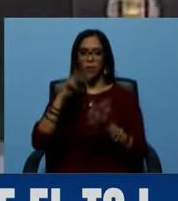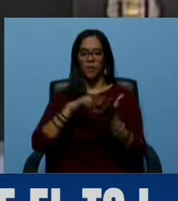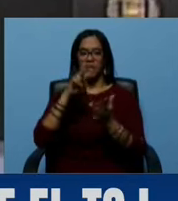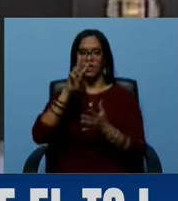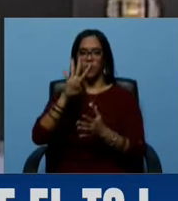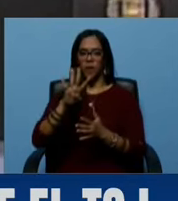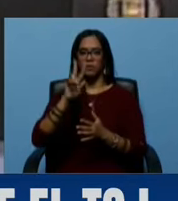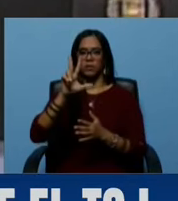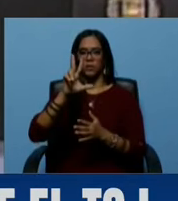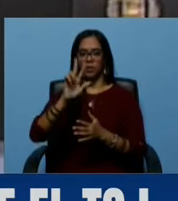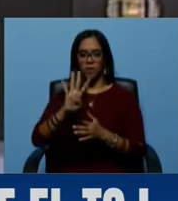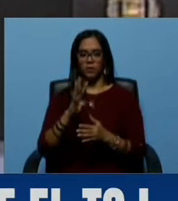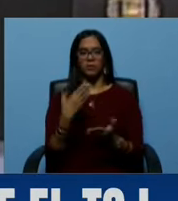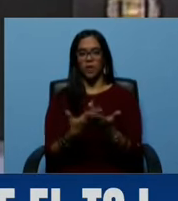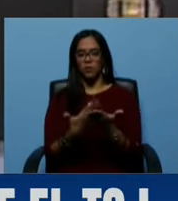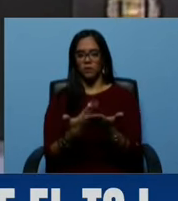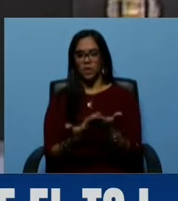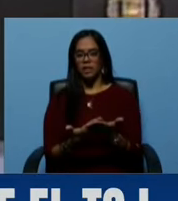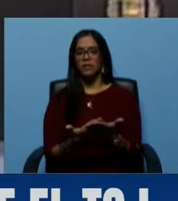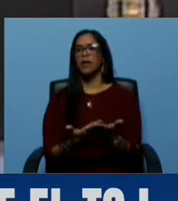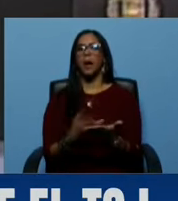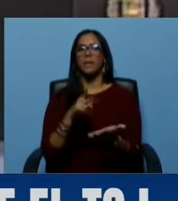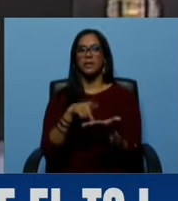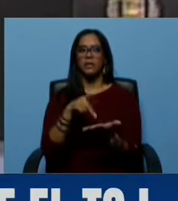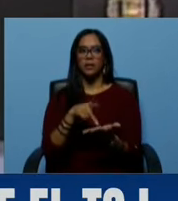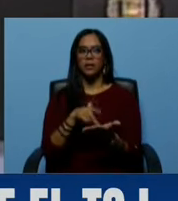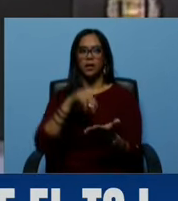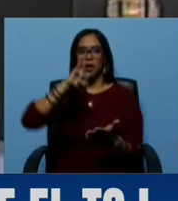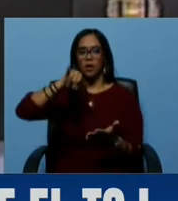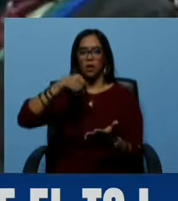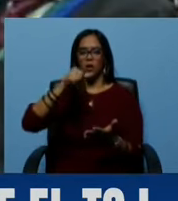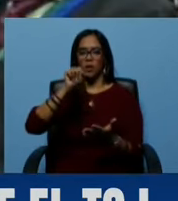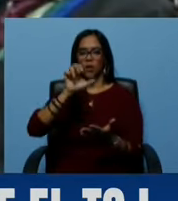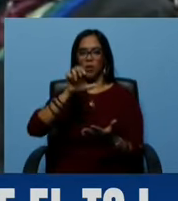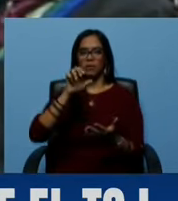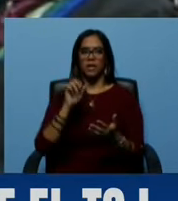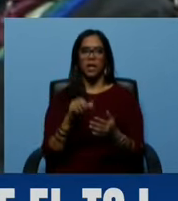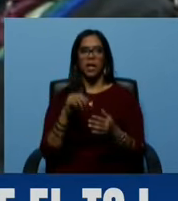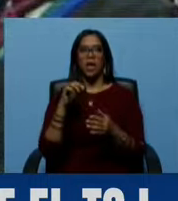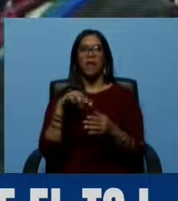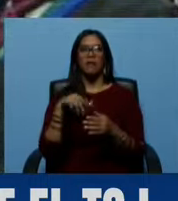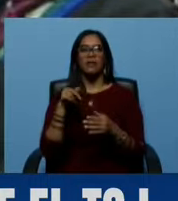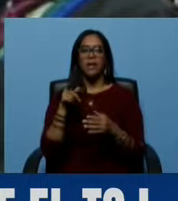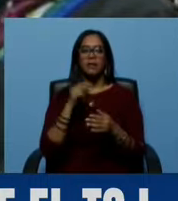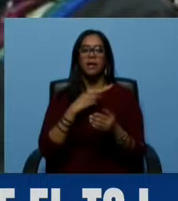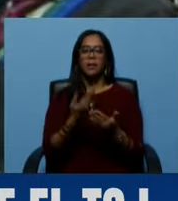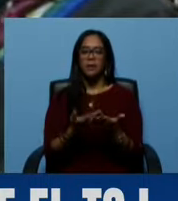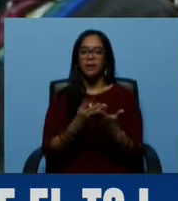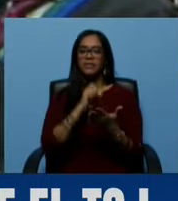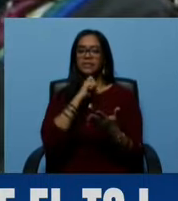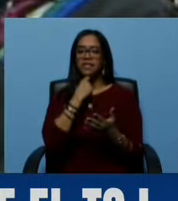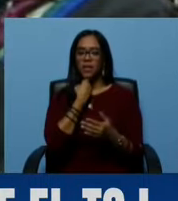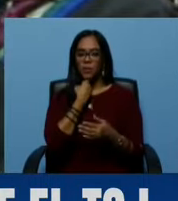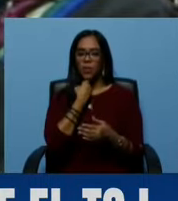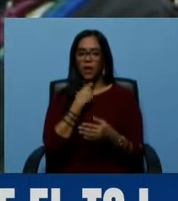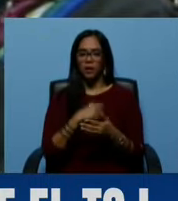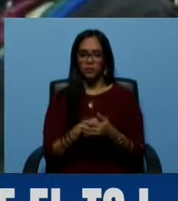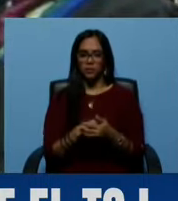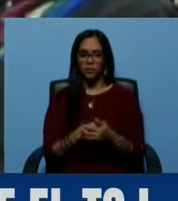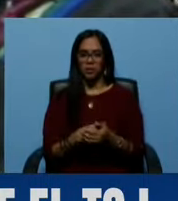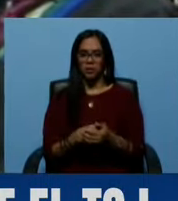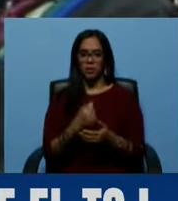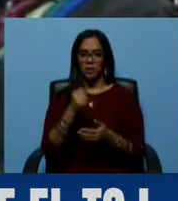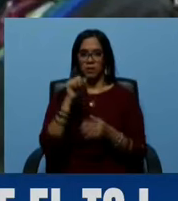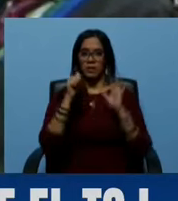AA70/2024-34. Se deja constancia que se encuentra presente el ciudadano José Francisco Contreras Millán, titular de la cédula de identidad